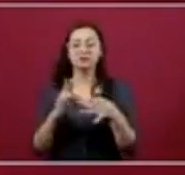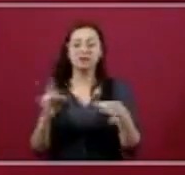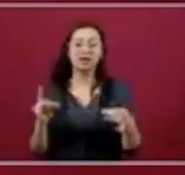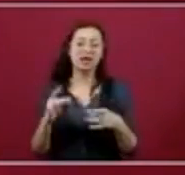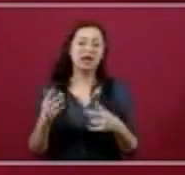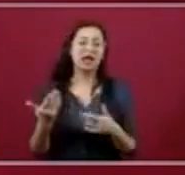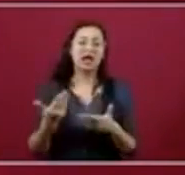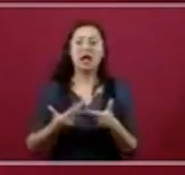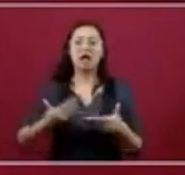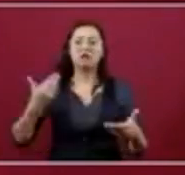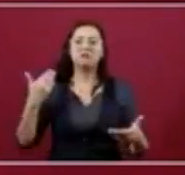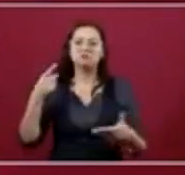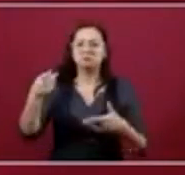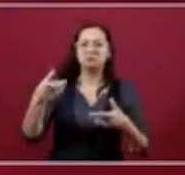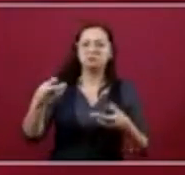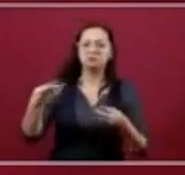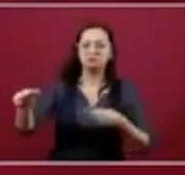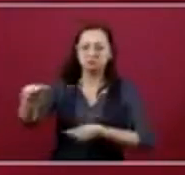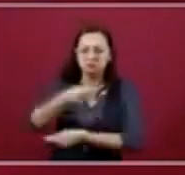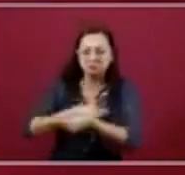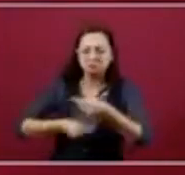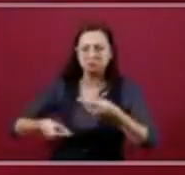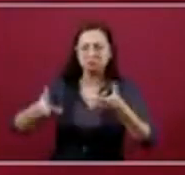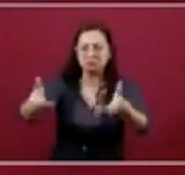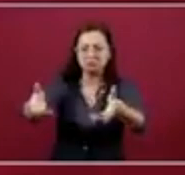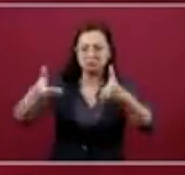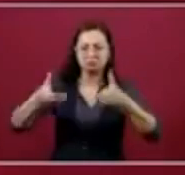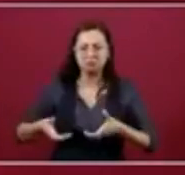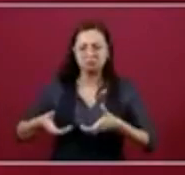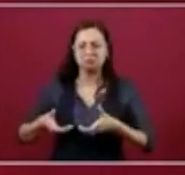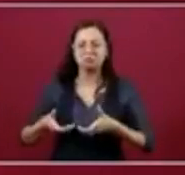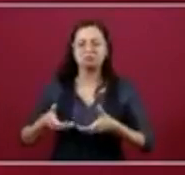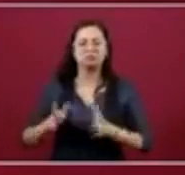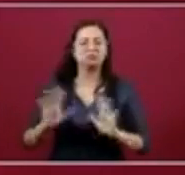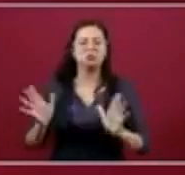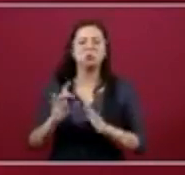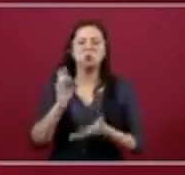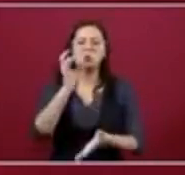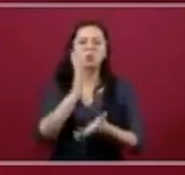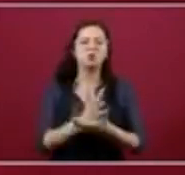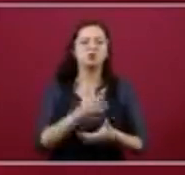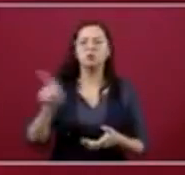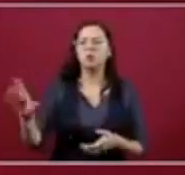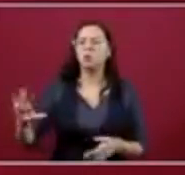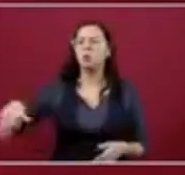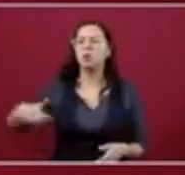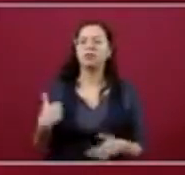transferencias. El gobierno trasladaba información al archivo.